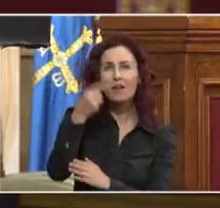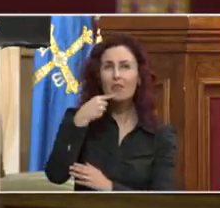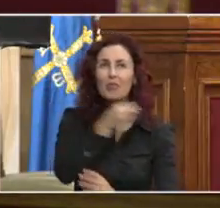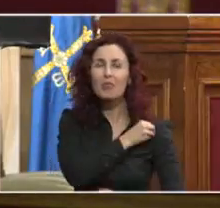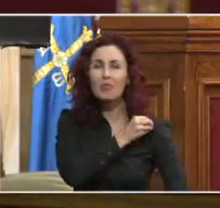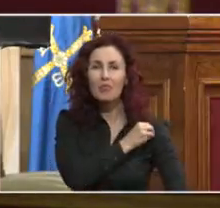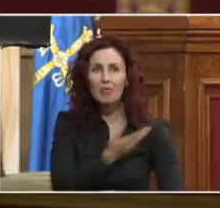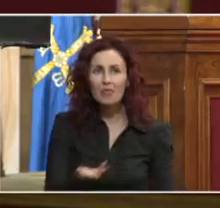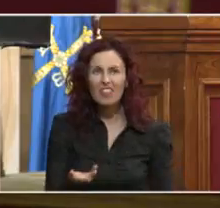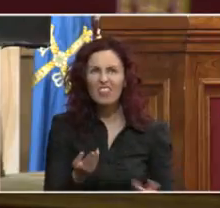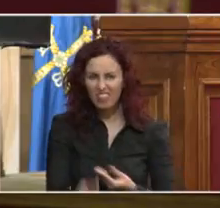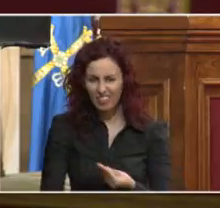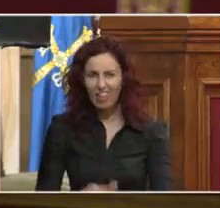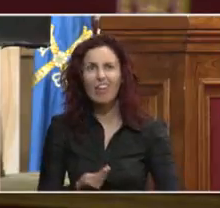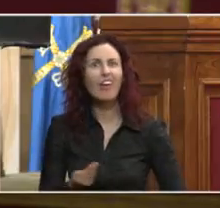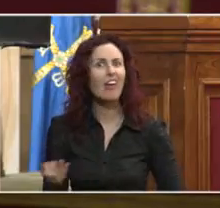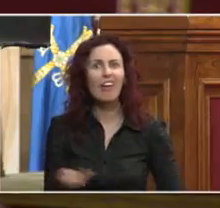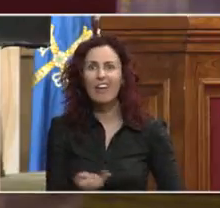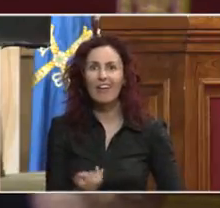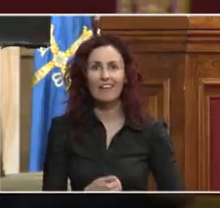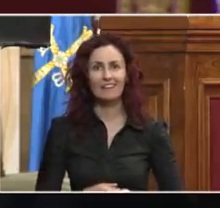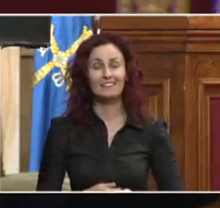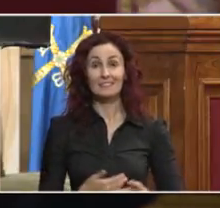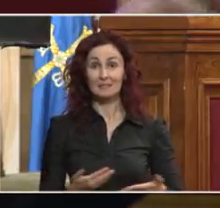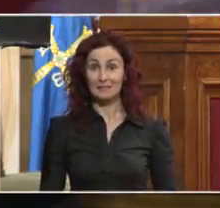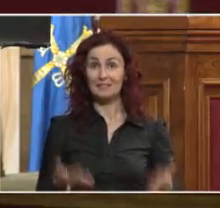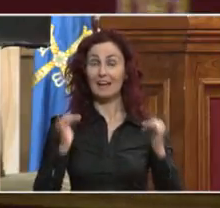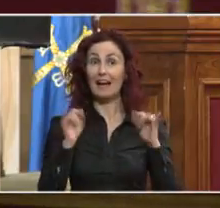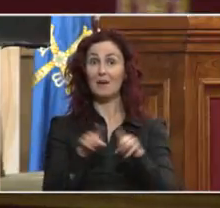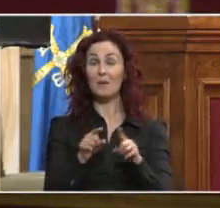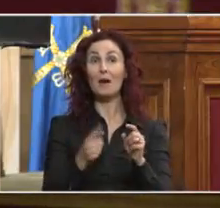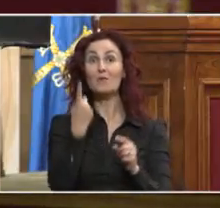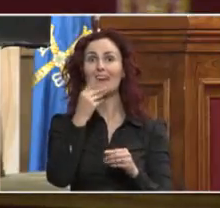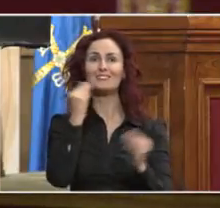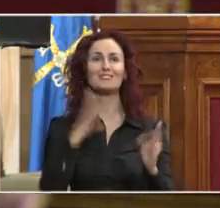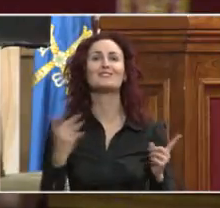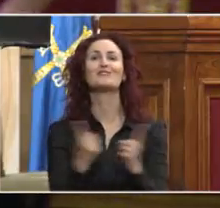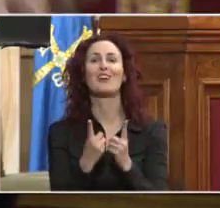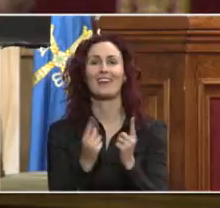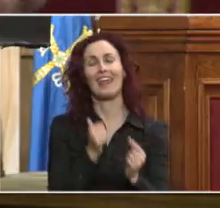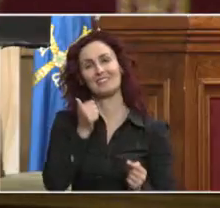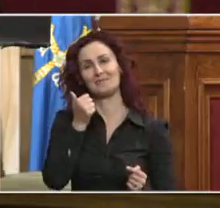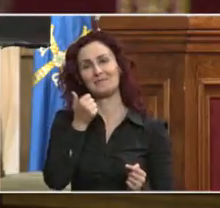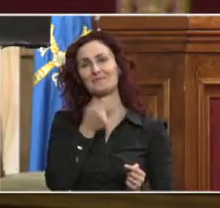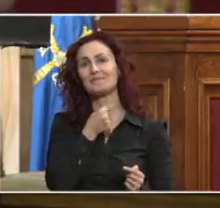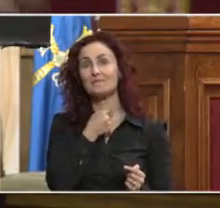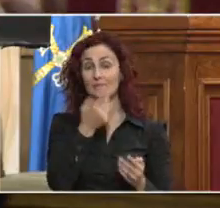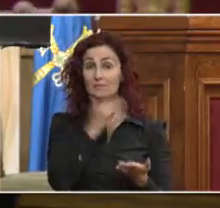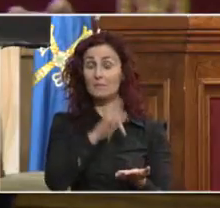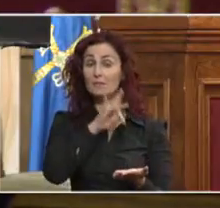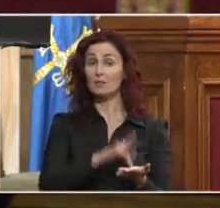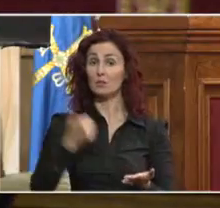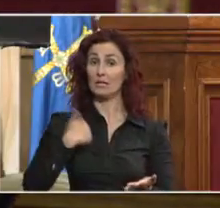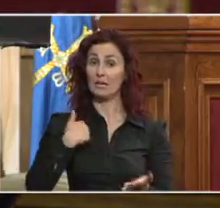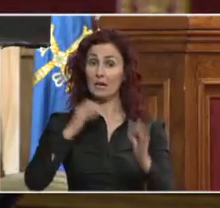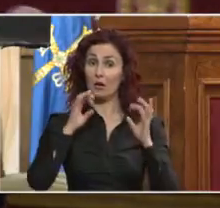preguntarnos siempre qué hacíamos. Y tuvimos una anécdota, sí, efectivamente, porque a veces ya cuando ya teníamos